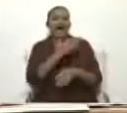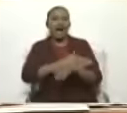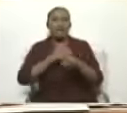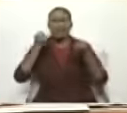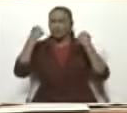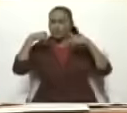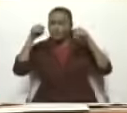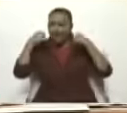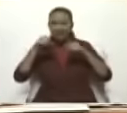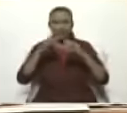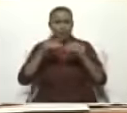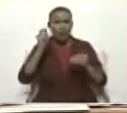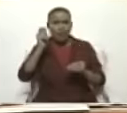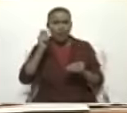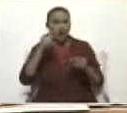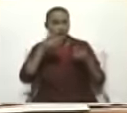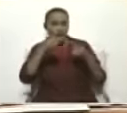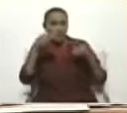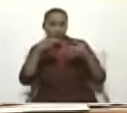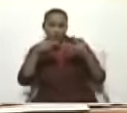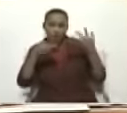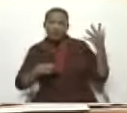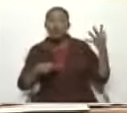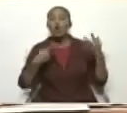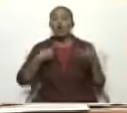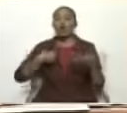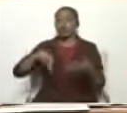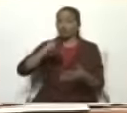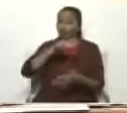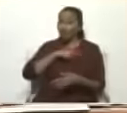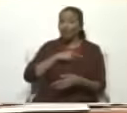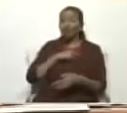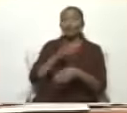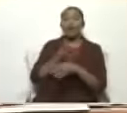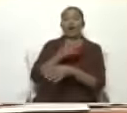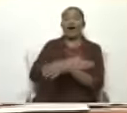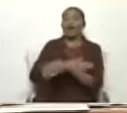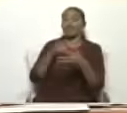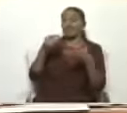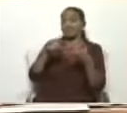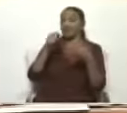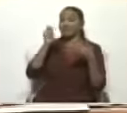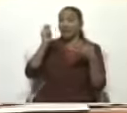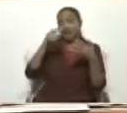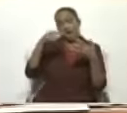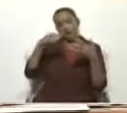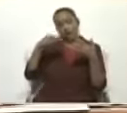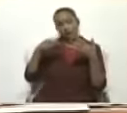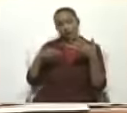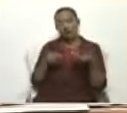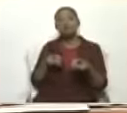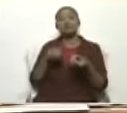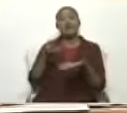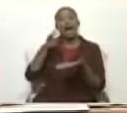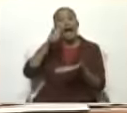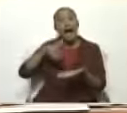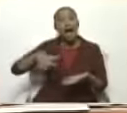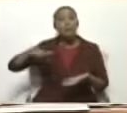haciendo la tarea, que nosotros venimos haciendo hace días, desde hace bastante tiempo. Pero sobre todo eso,